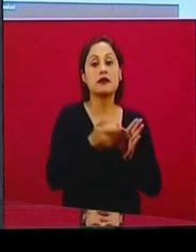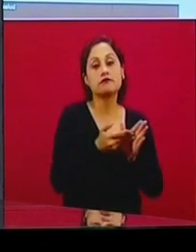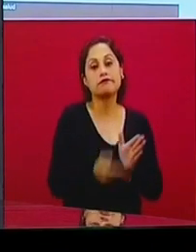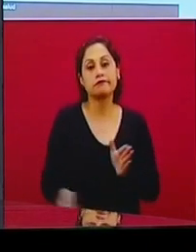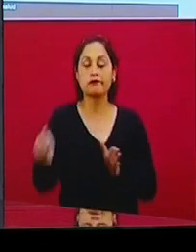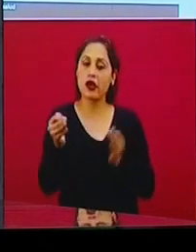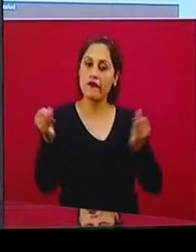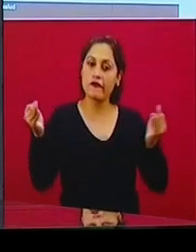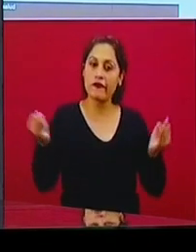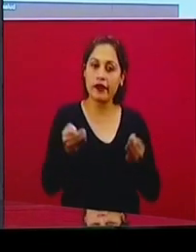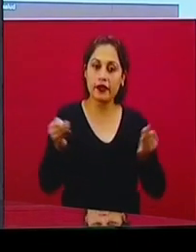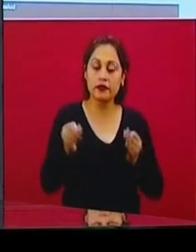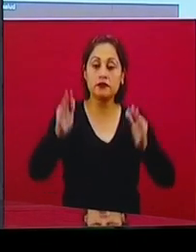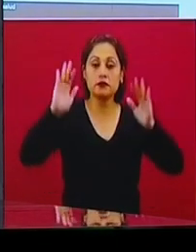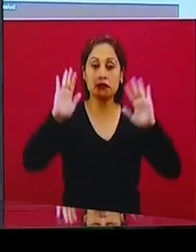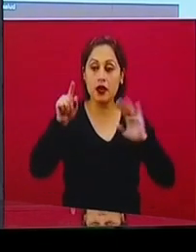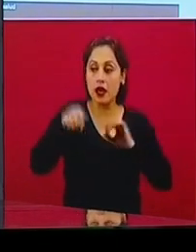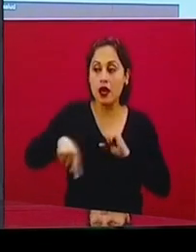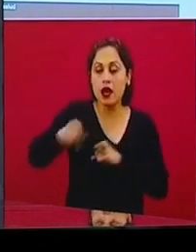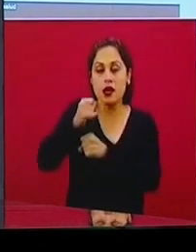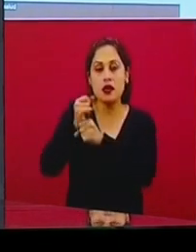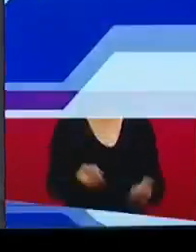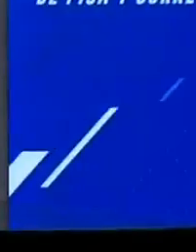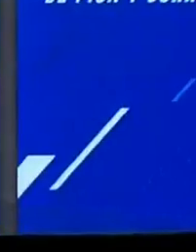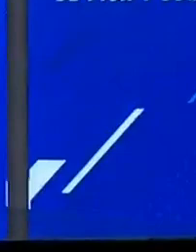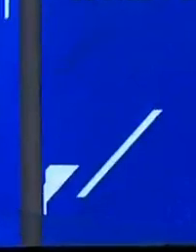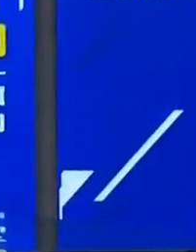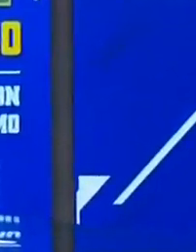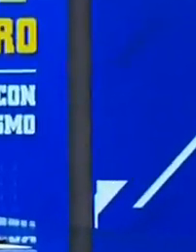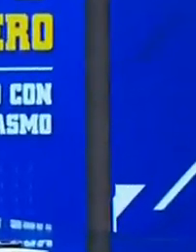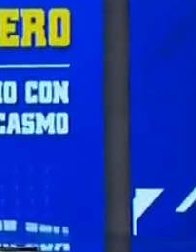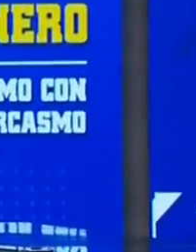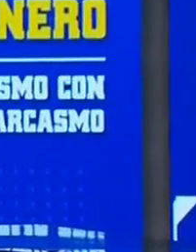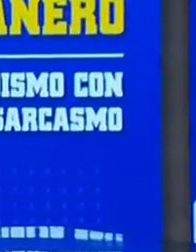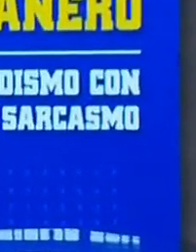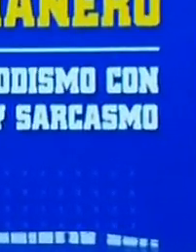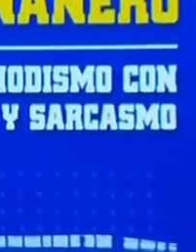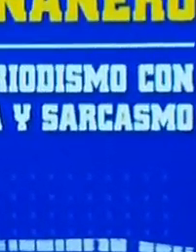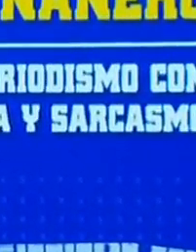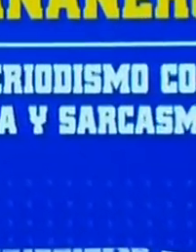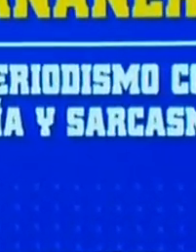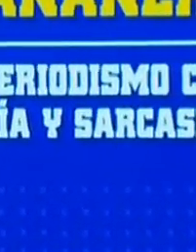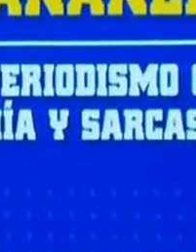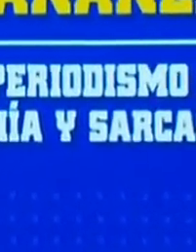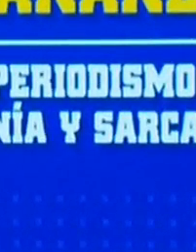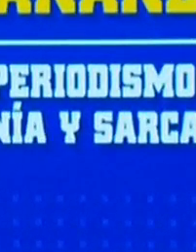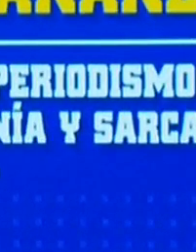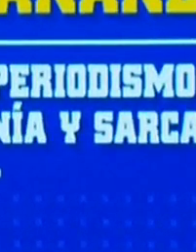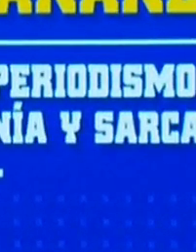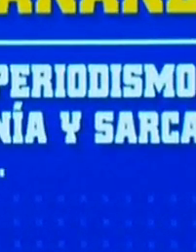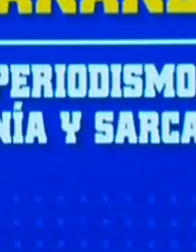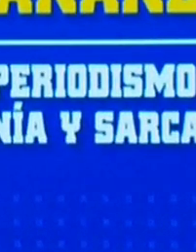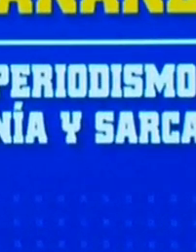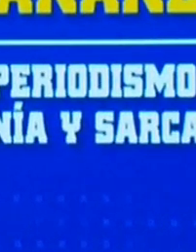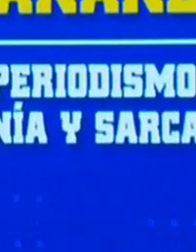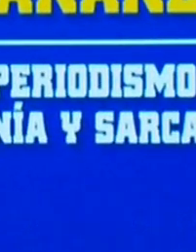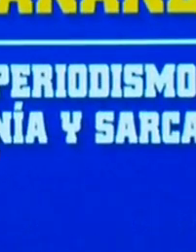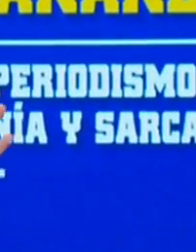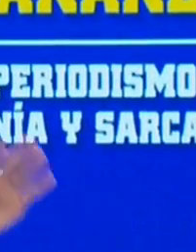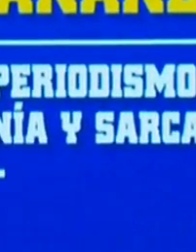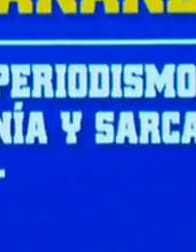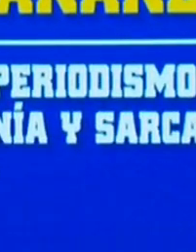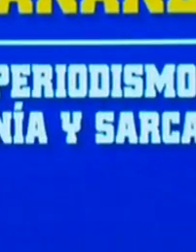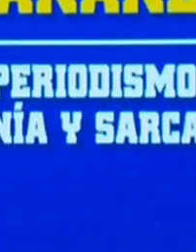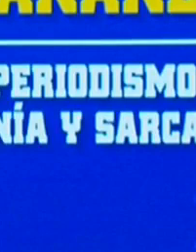millones con el objetivo de cubrir a la población de riesgo. Así que vaya a vacunarse, si tienes suerte, ¿no? Y en la clínica a que va hay